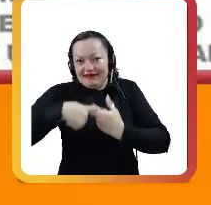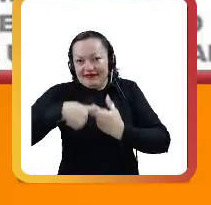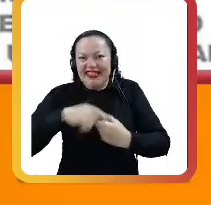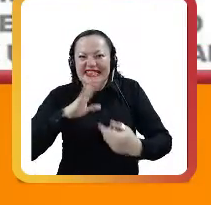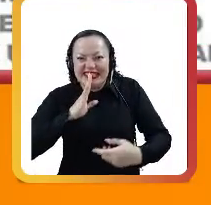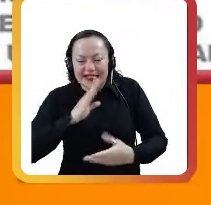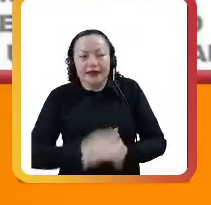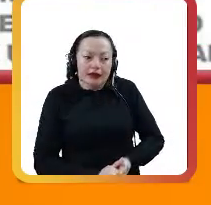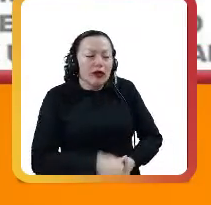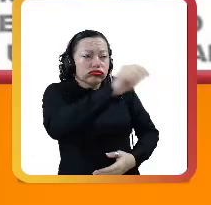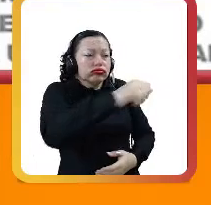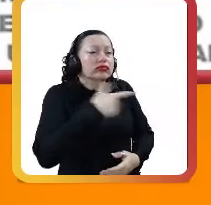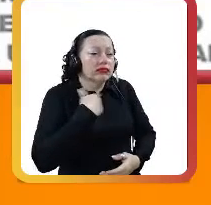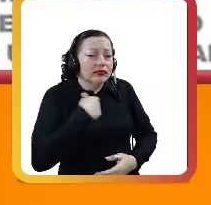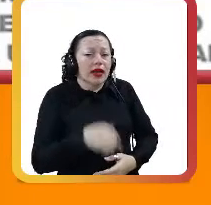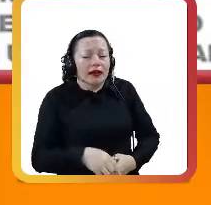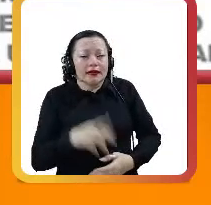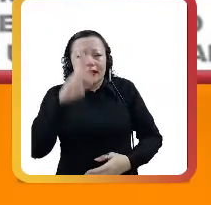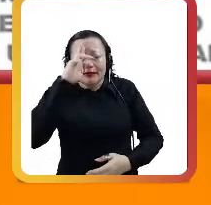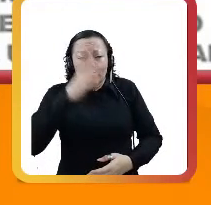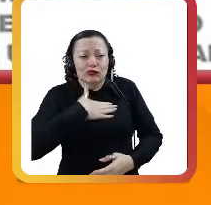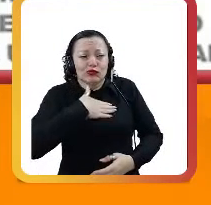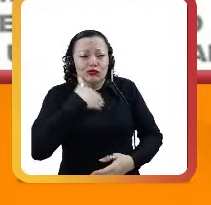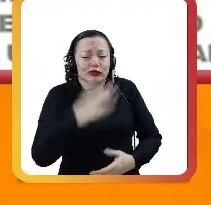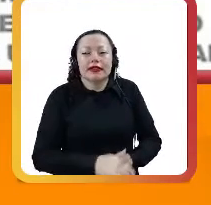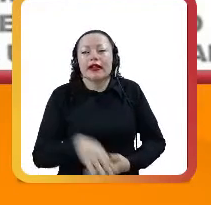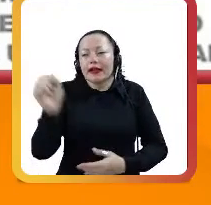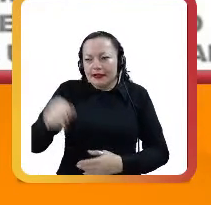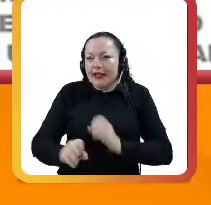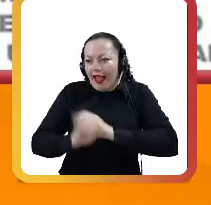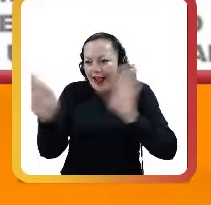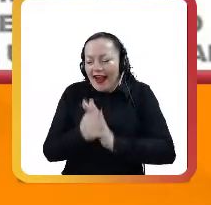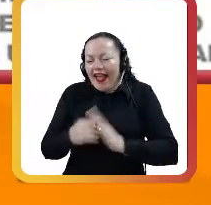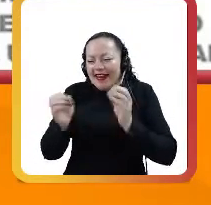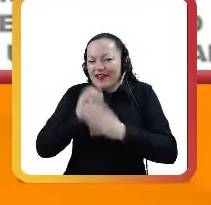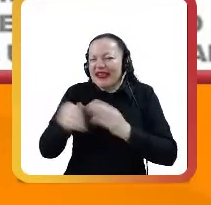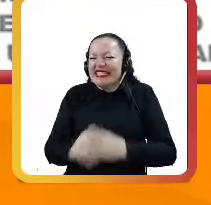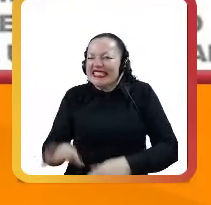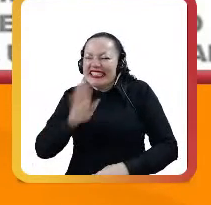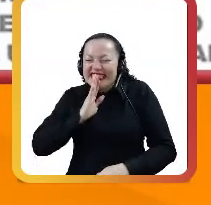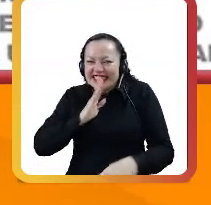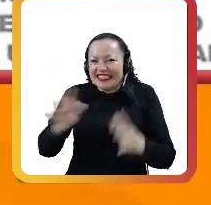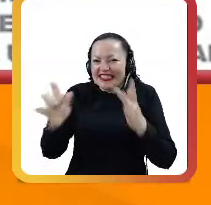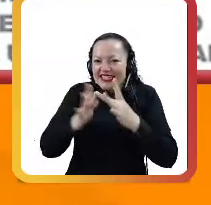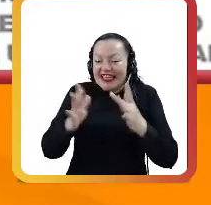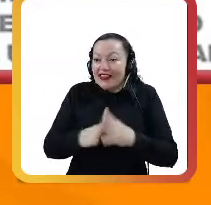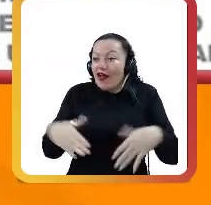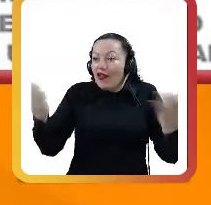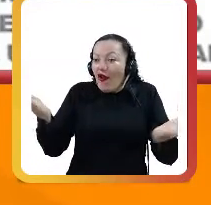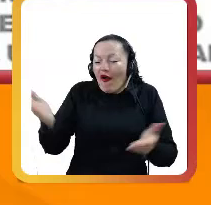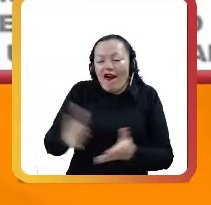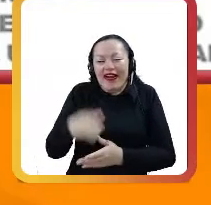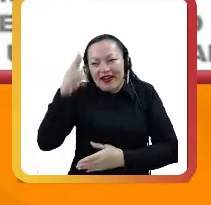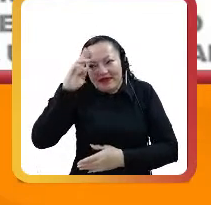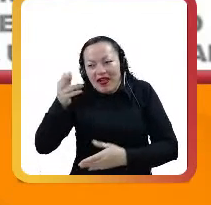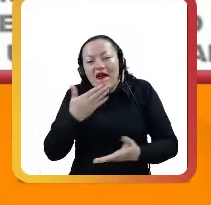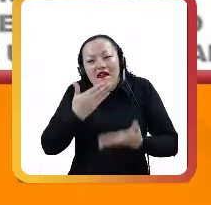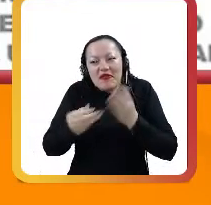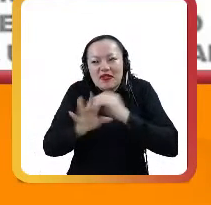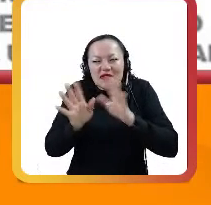Miremos para saludarlos. Sí, por supuesto. Claro que sí, vamos a ver quién anda por ahí. Vamos a saludar, quién más está por